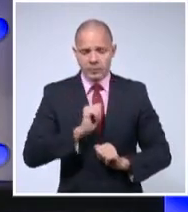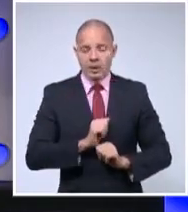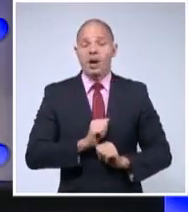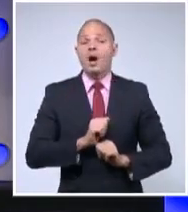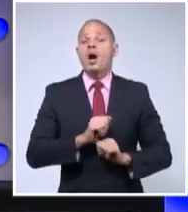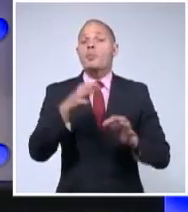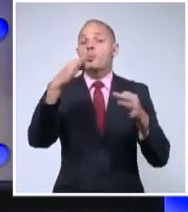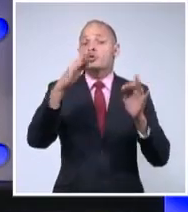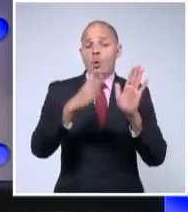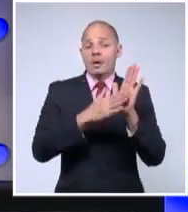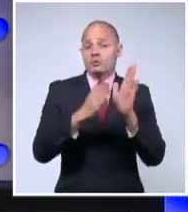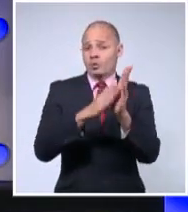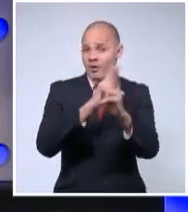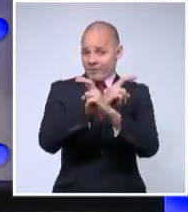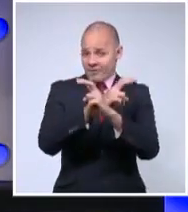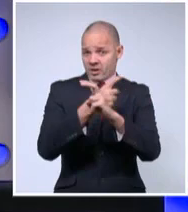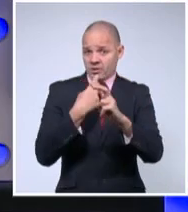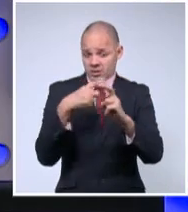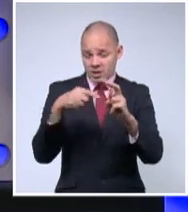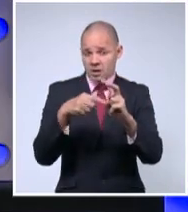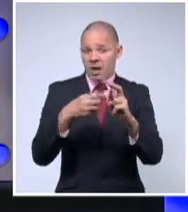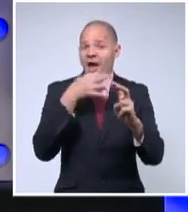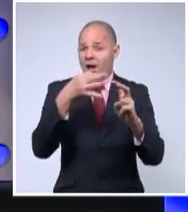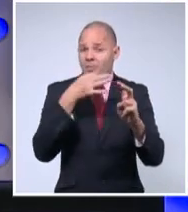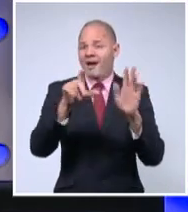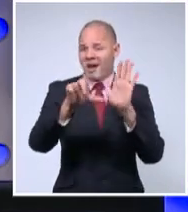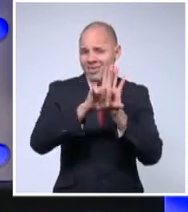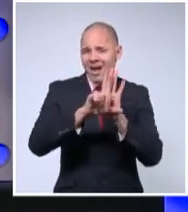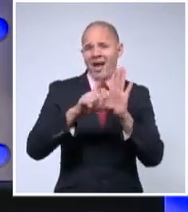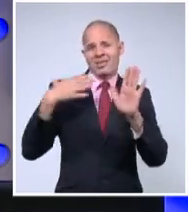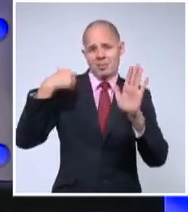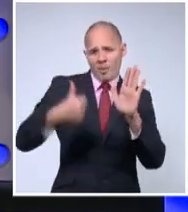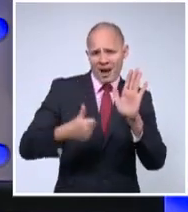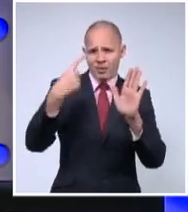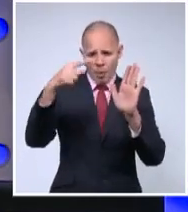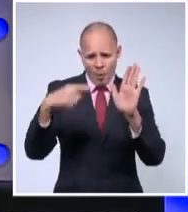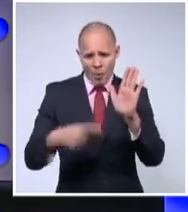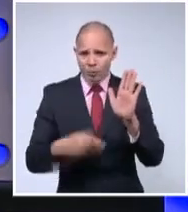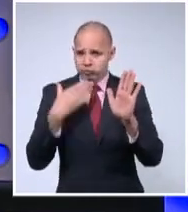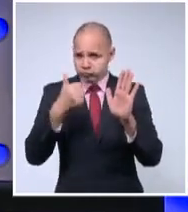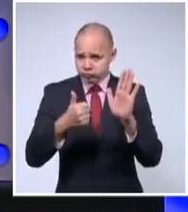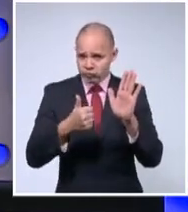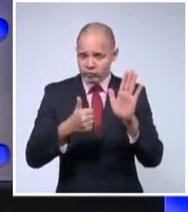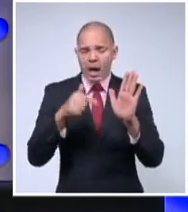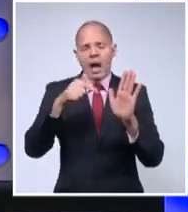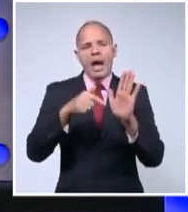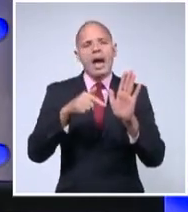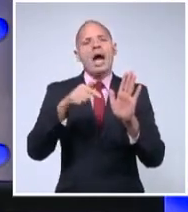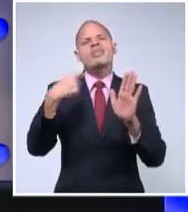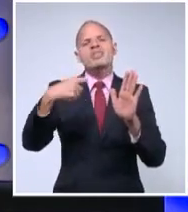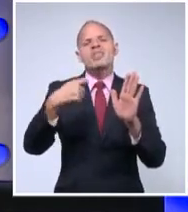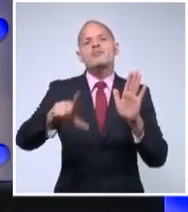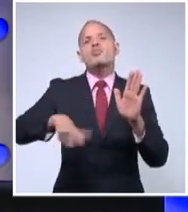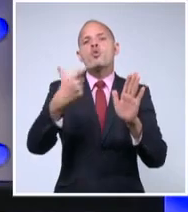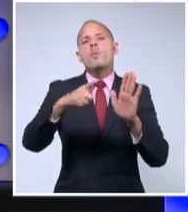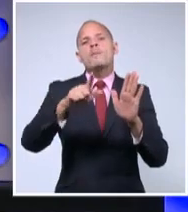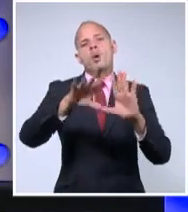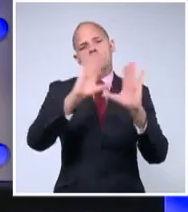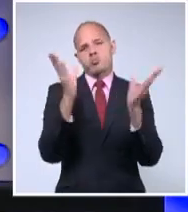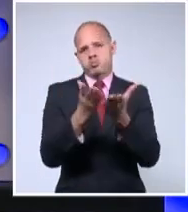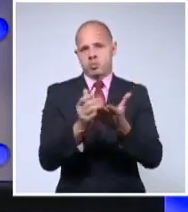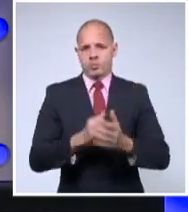que los funcionarios de Estados Unidos, en muchas partes del mundo, y no diría en todas, no, ni en la mayoría, pero actúan como